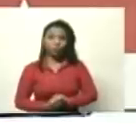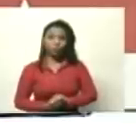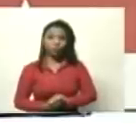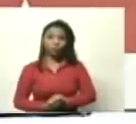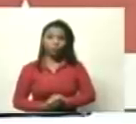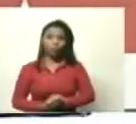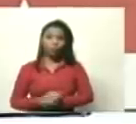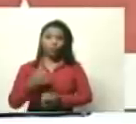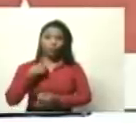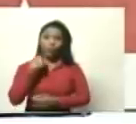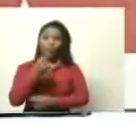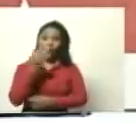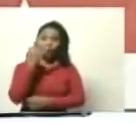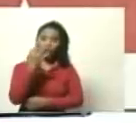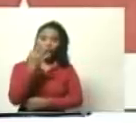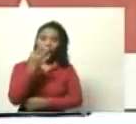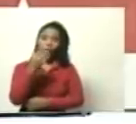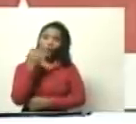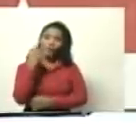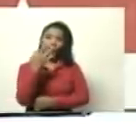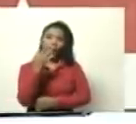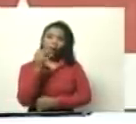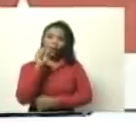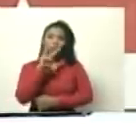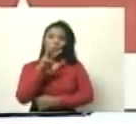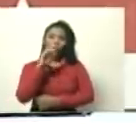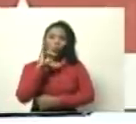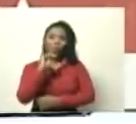Voy a decir los 3. Los 3 son Willie May,